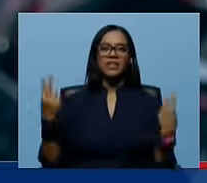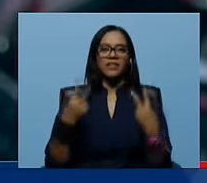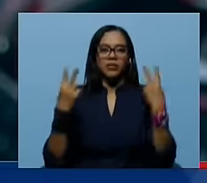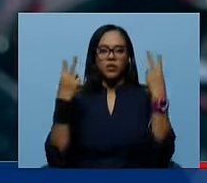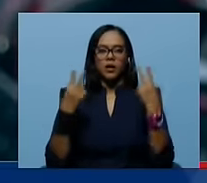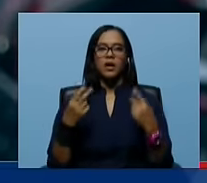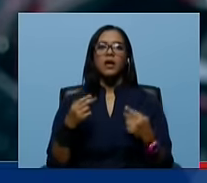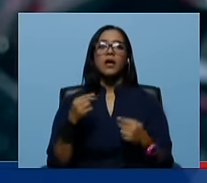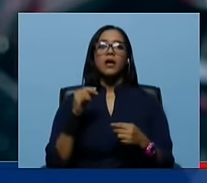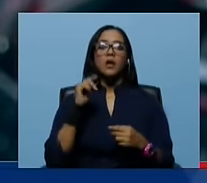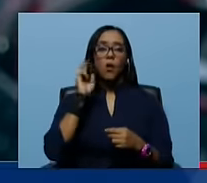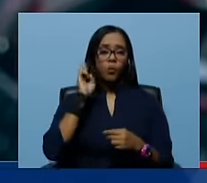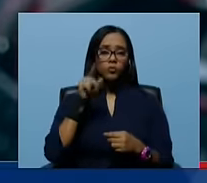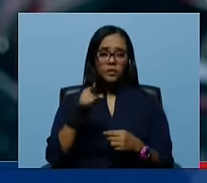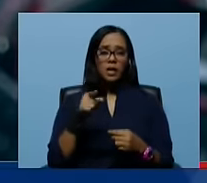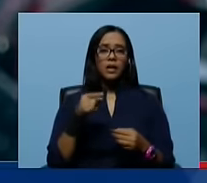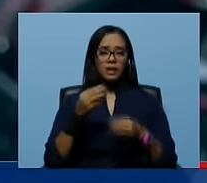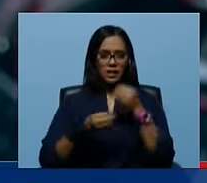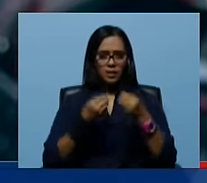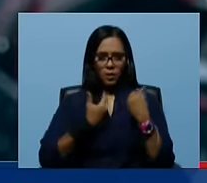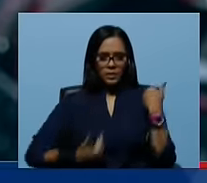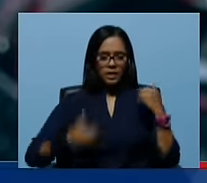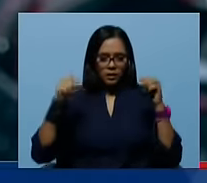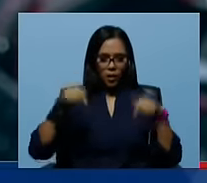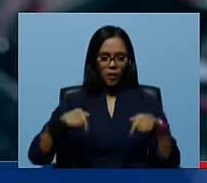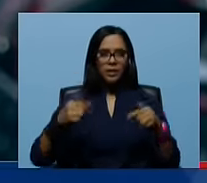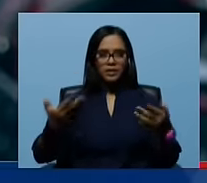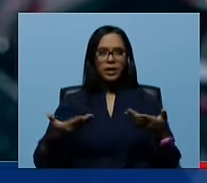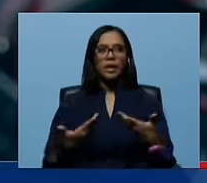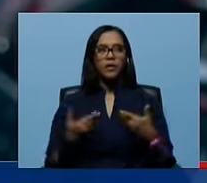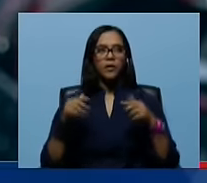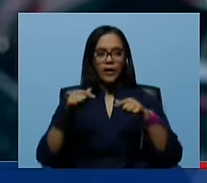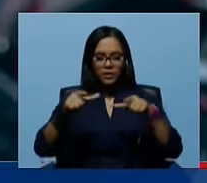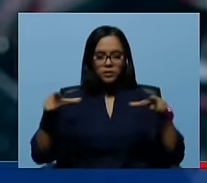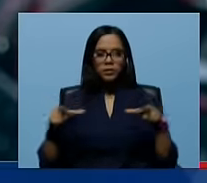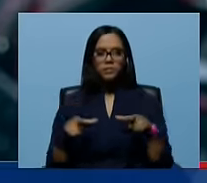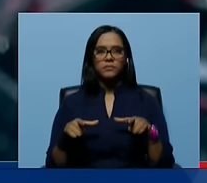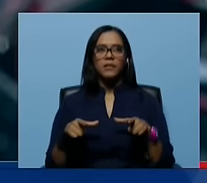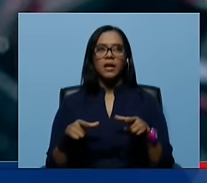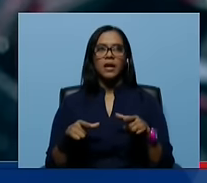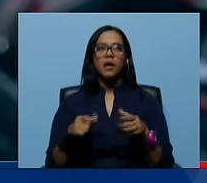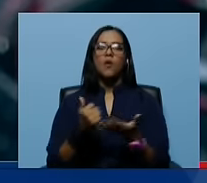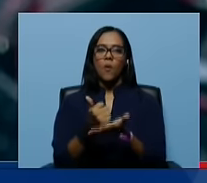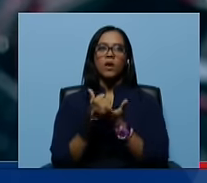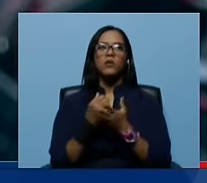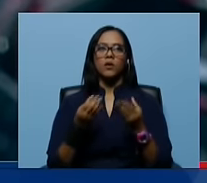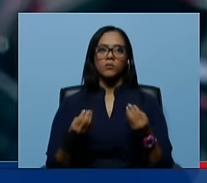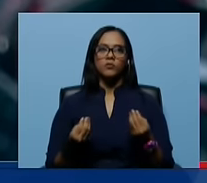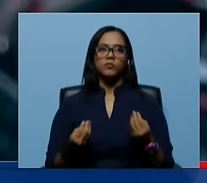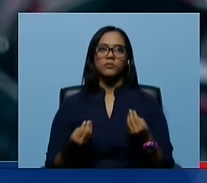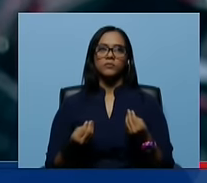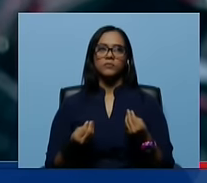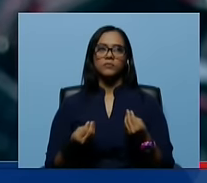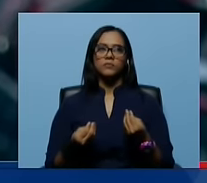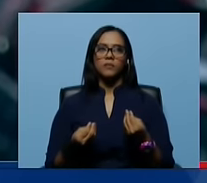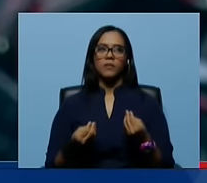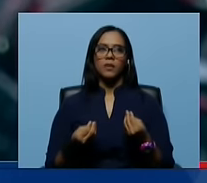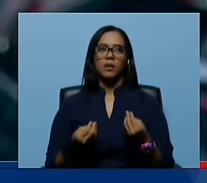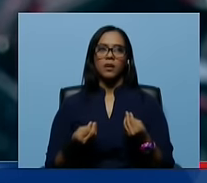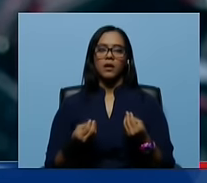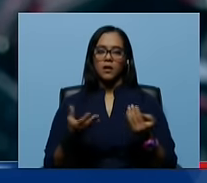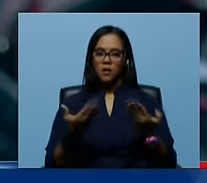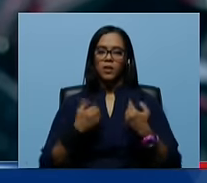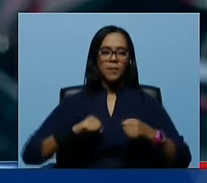usted está haciendo hoy, presidente, de entregarnos esta dotación, sin duda nos va a ayudar mucho. Nos da